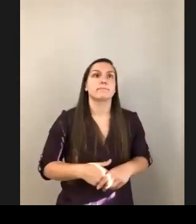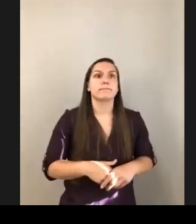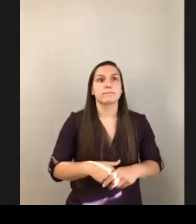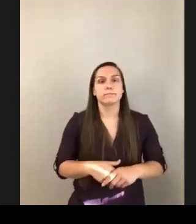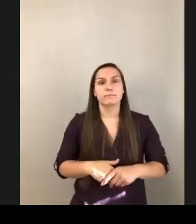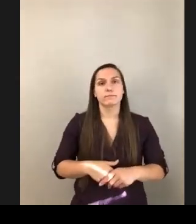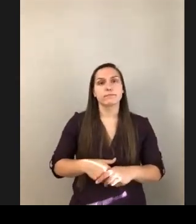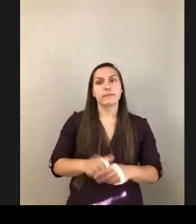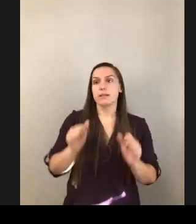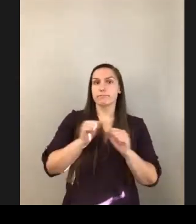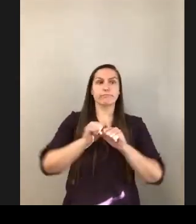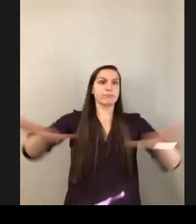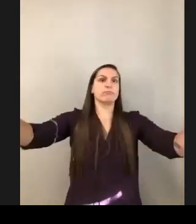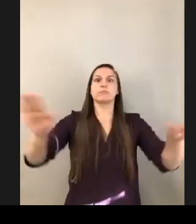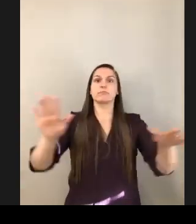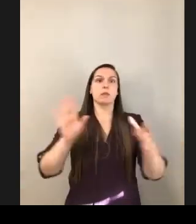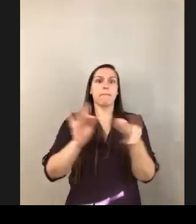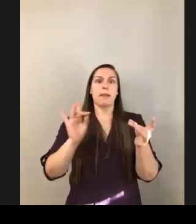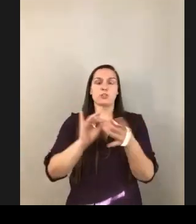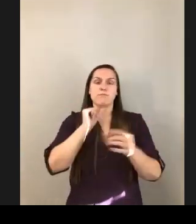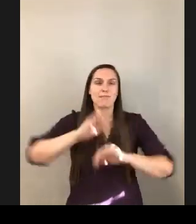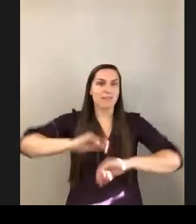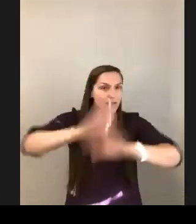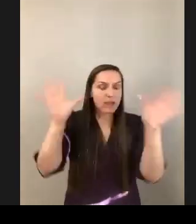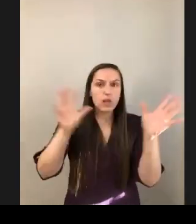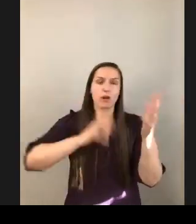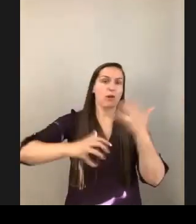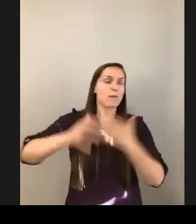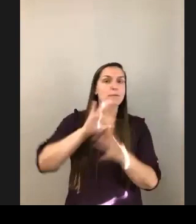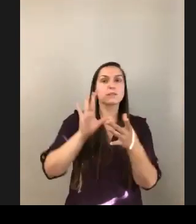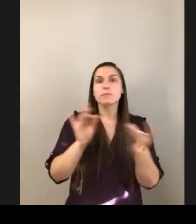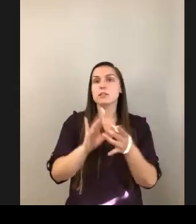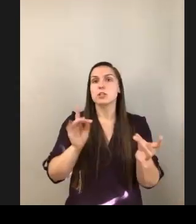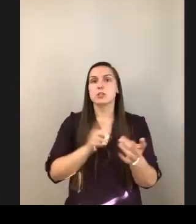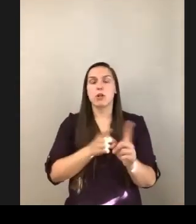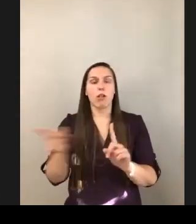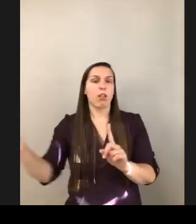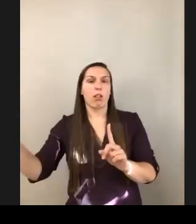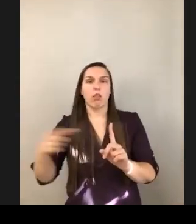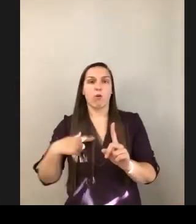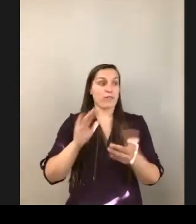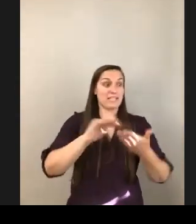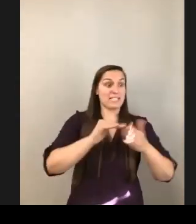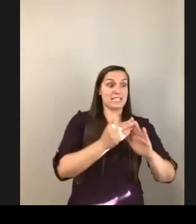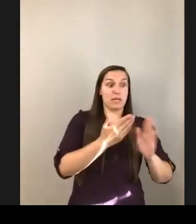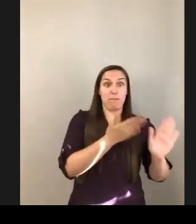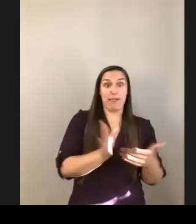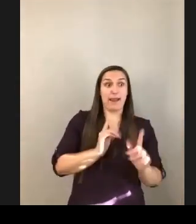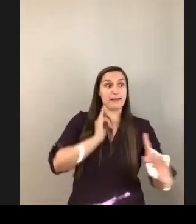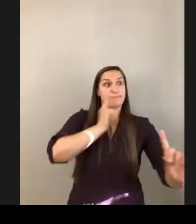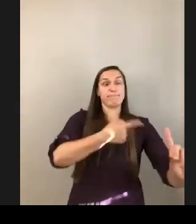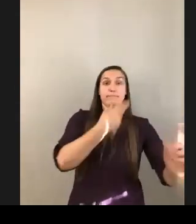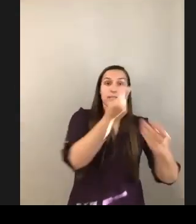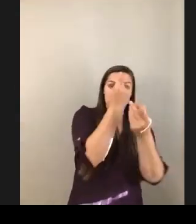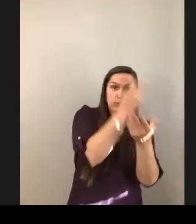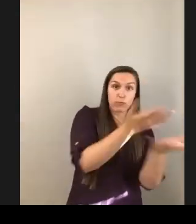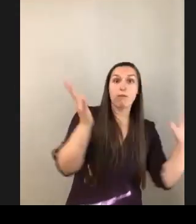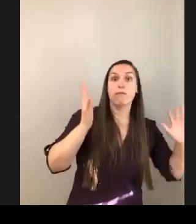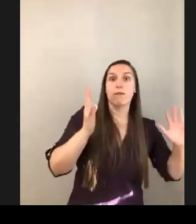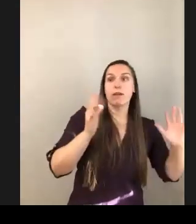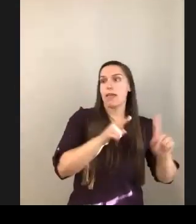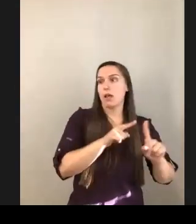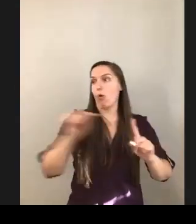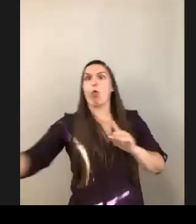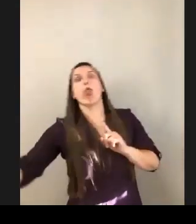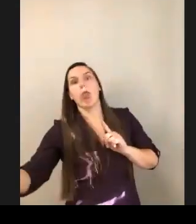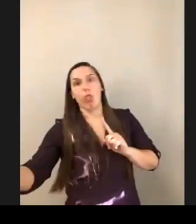se va por la oficina de prensa. No quiero dar información en conflicto o un narrativo en contra de